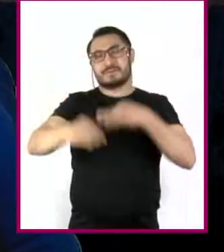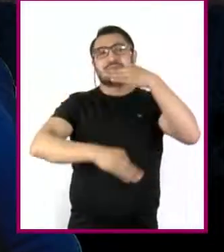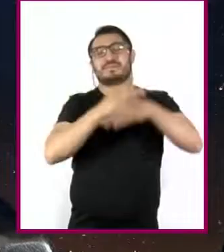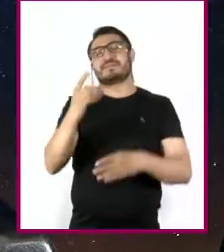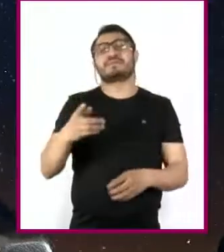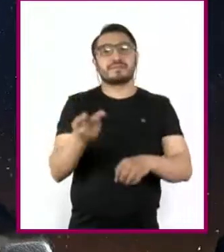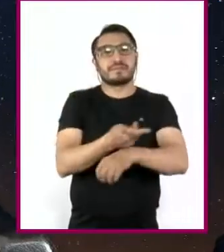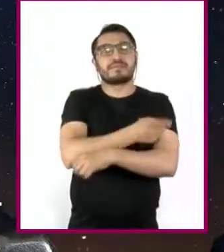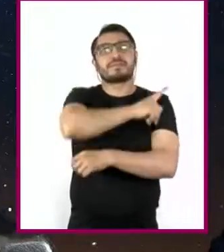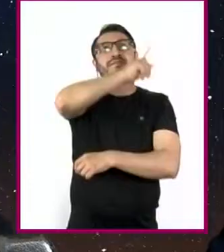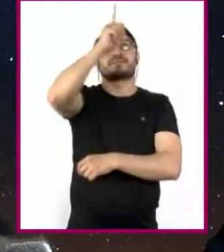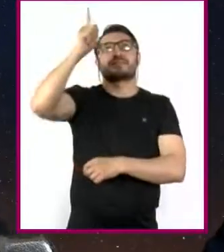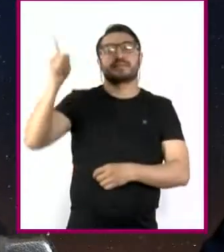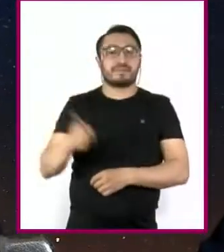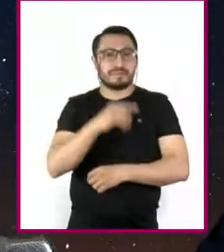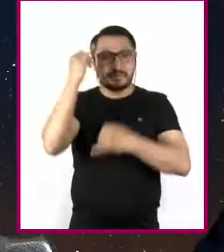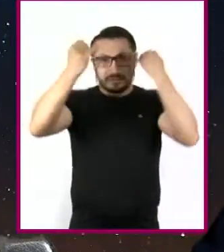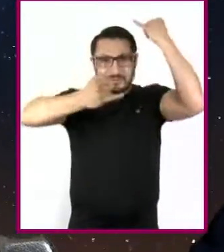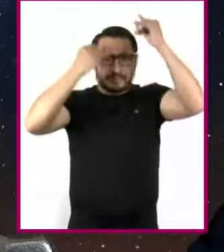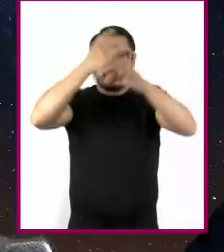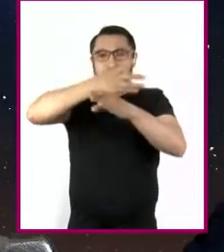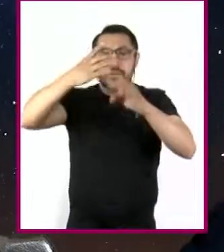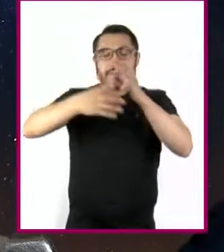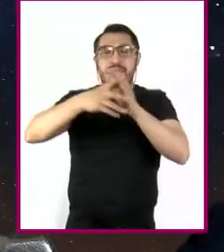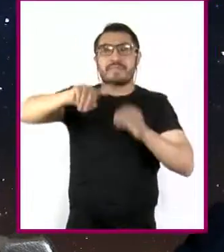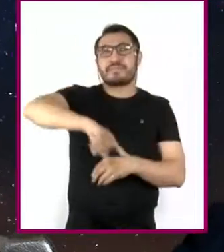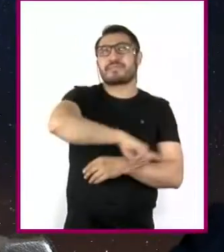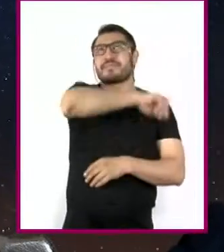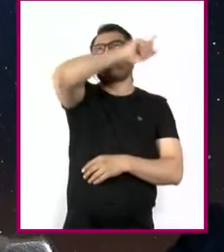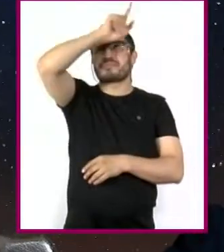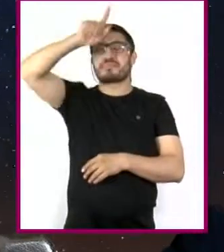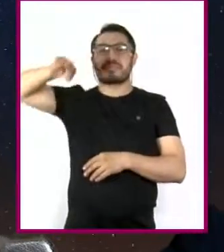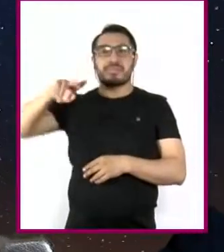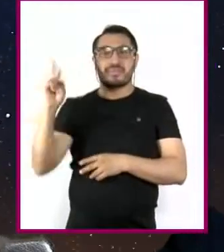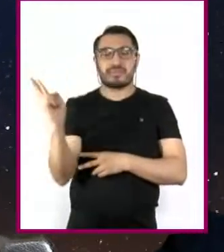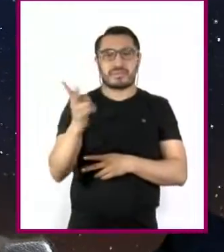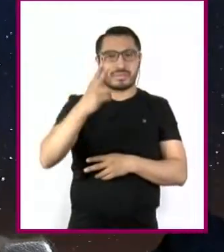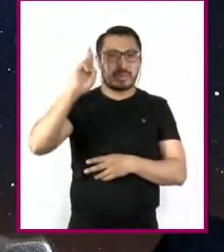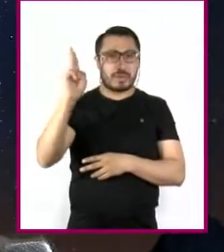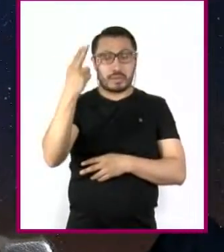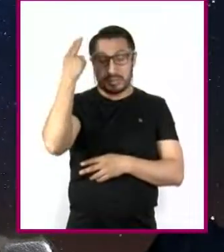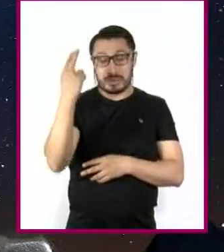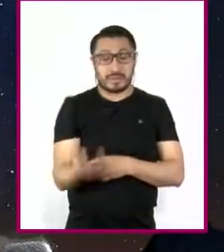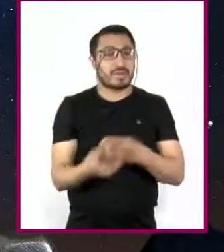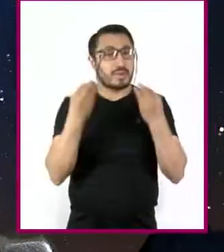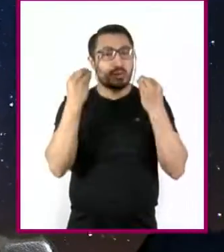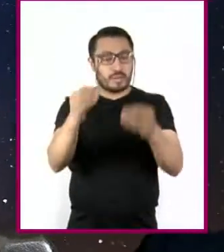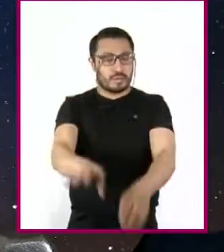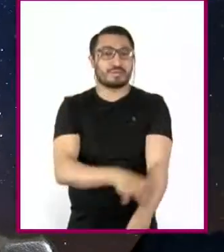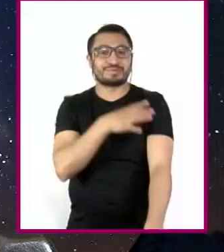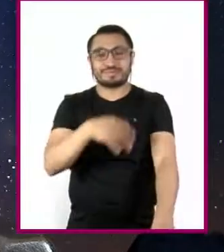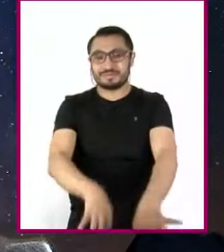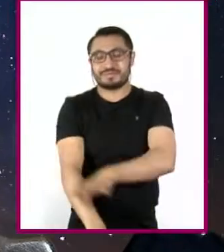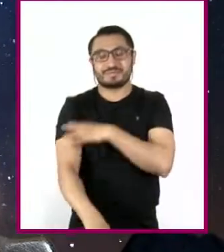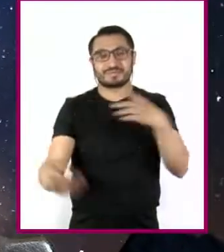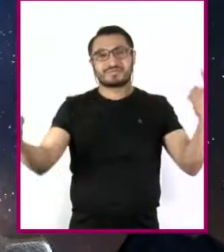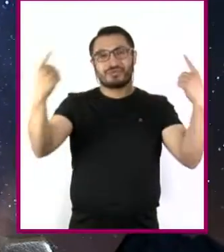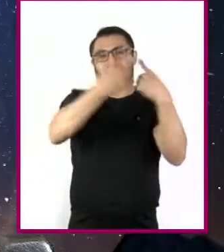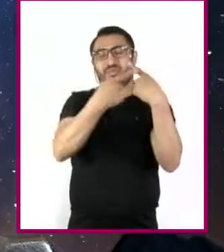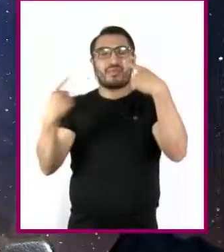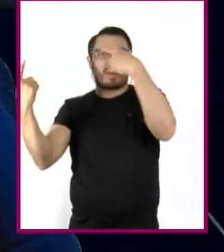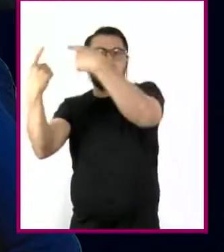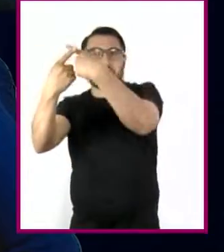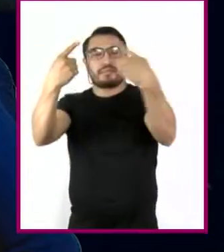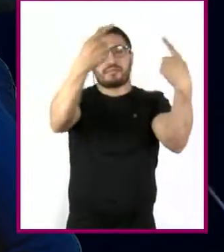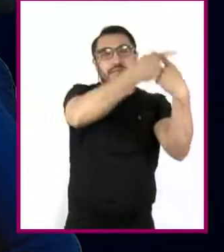allá arriba. Imagina todos esos objetos recorriendo el espacio, sin mencionar toda la cantidad de energía que choca en la atmósfera de